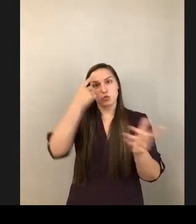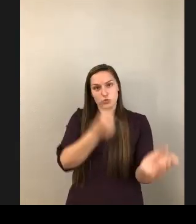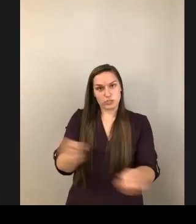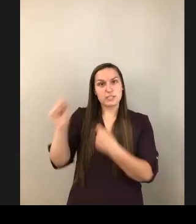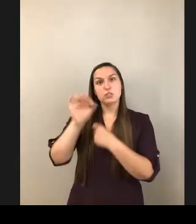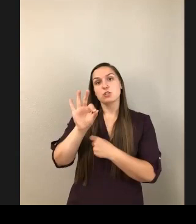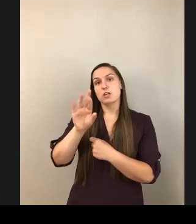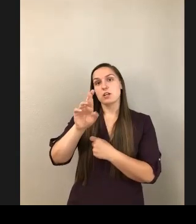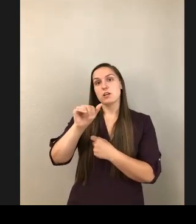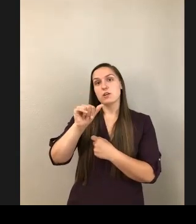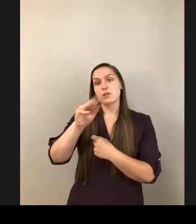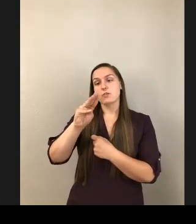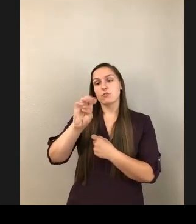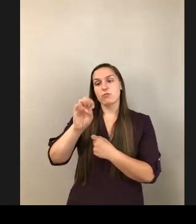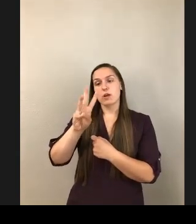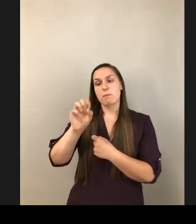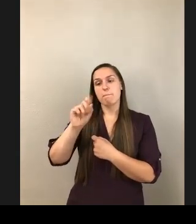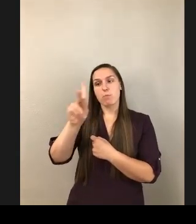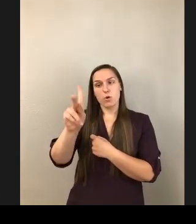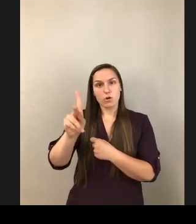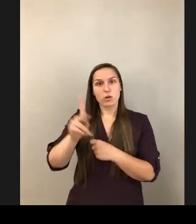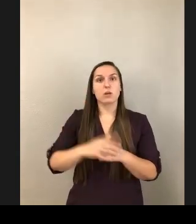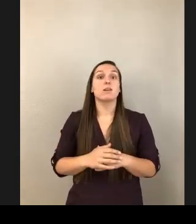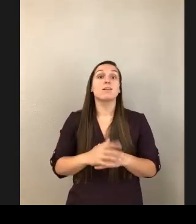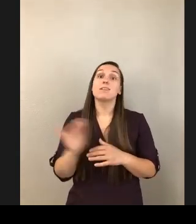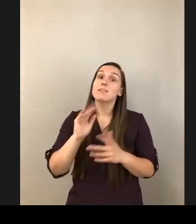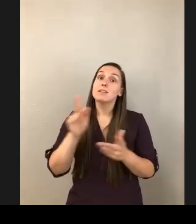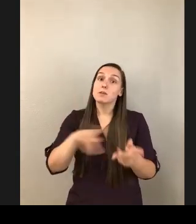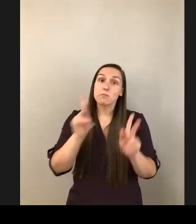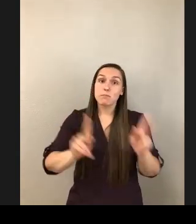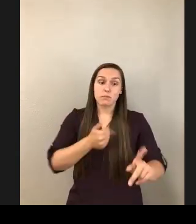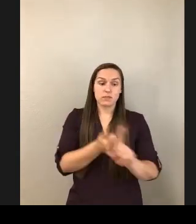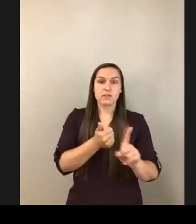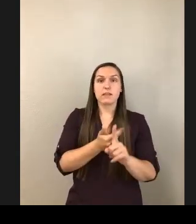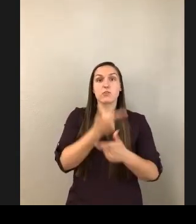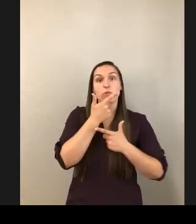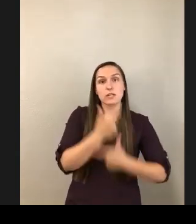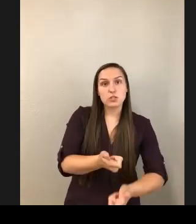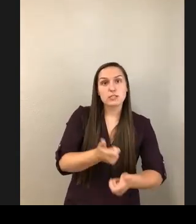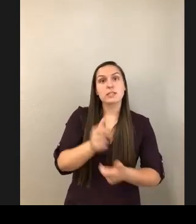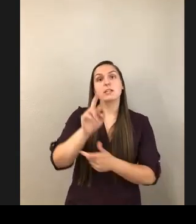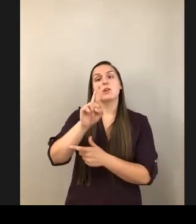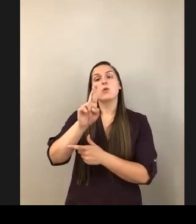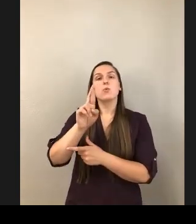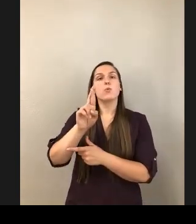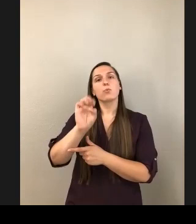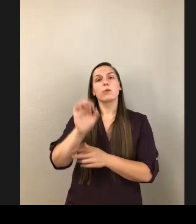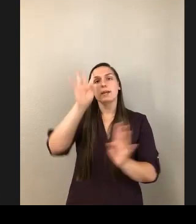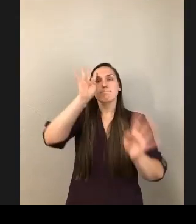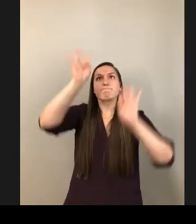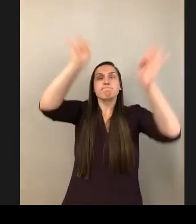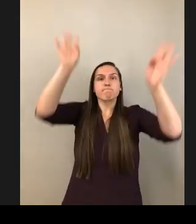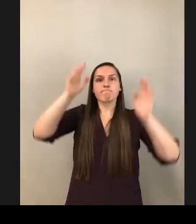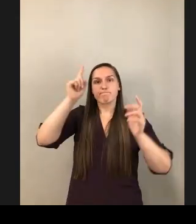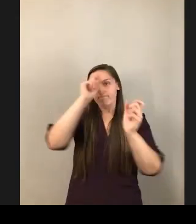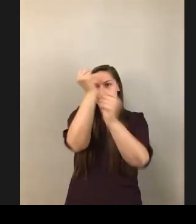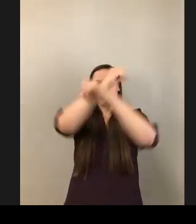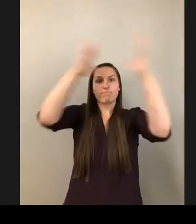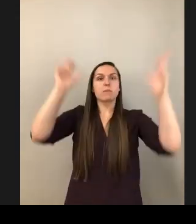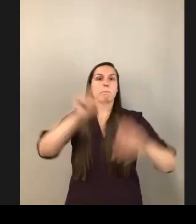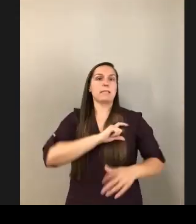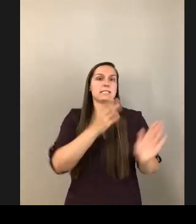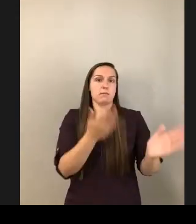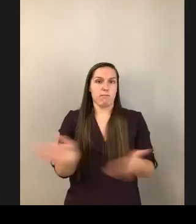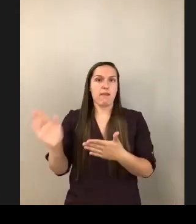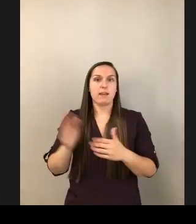la marco de referencia de participación y personas que ya dijeron que estaban interesados en el